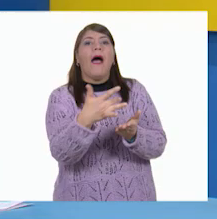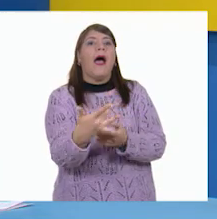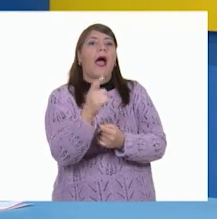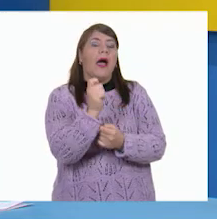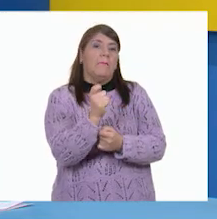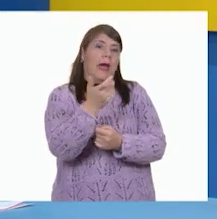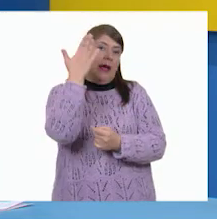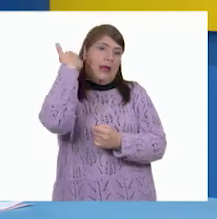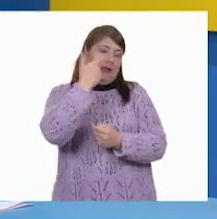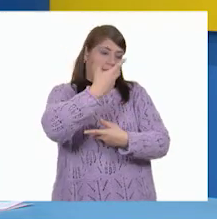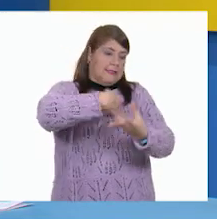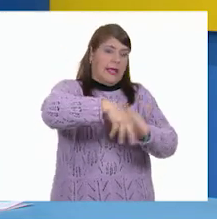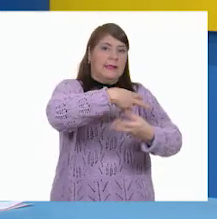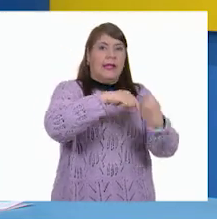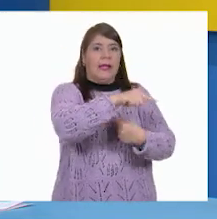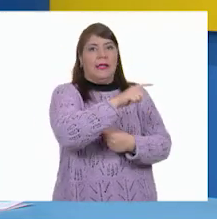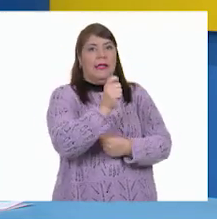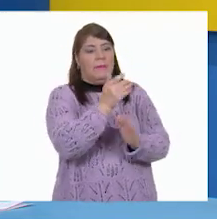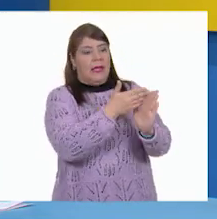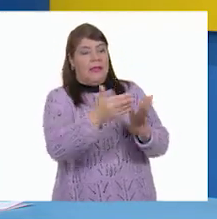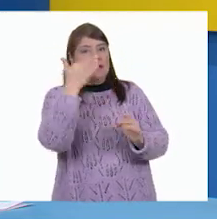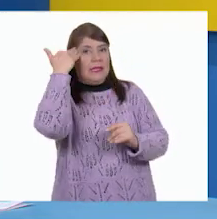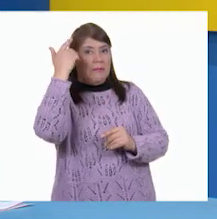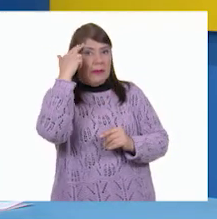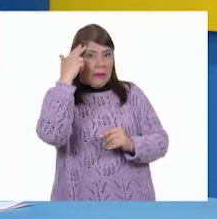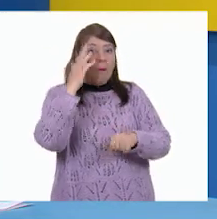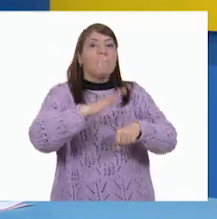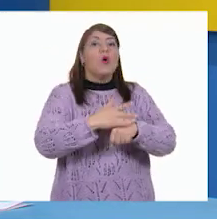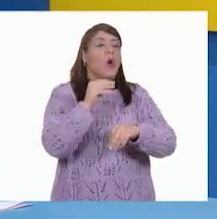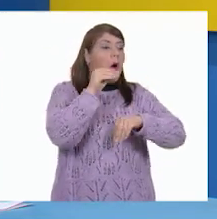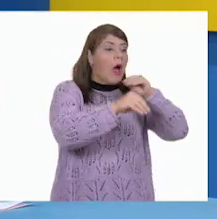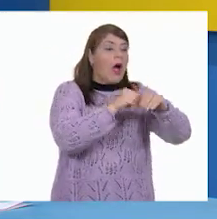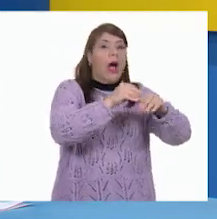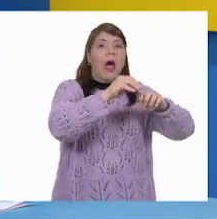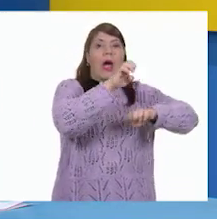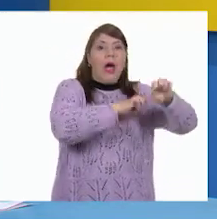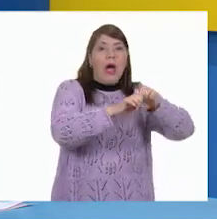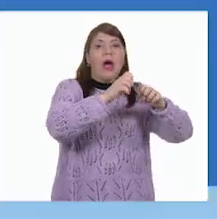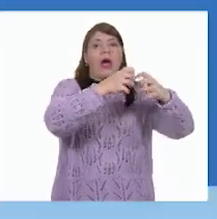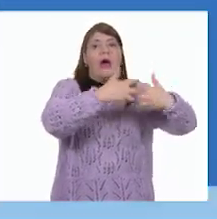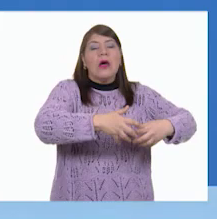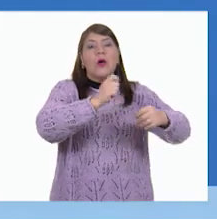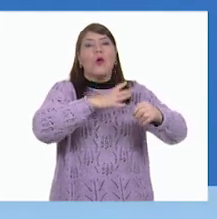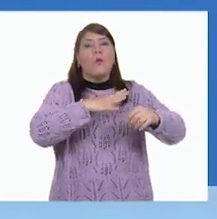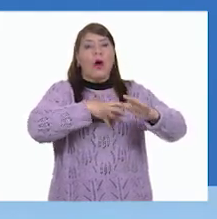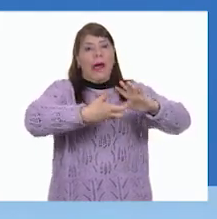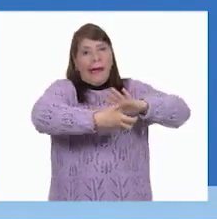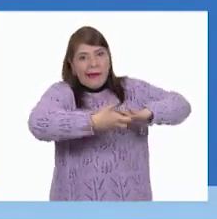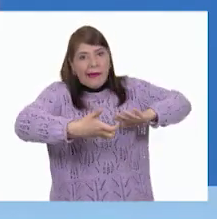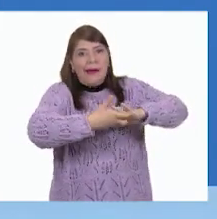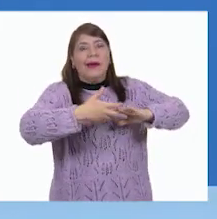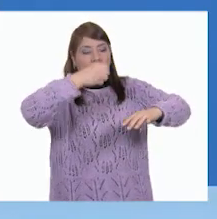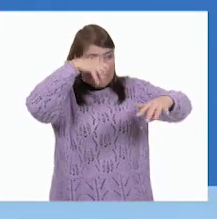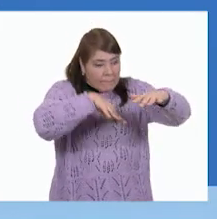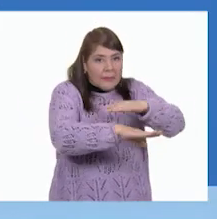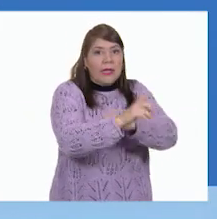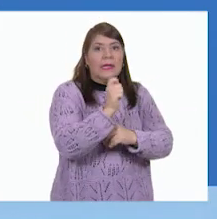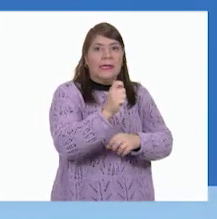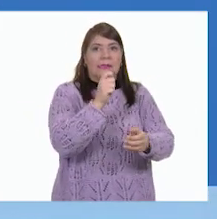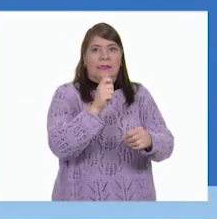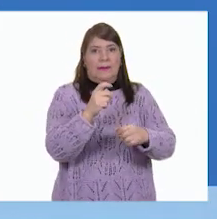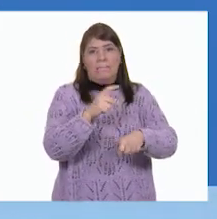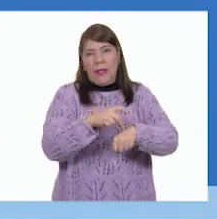la economía porfiriana, ya que estos establecieron industrias y empresas mineras. Maestra, me sorprendí mucho cuando